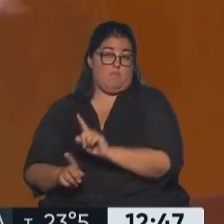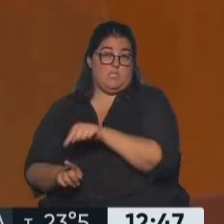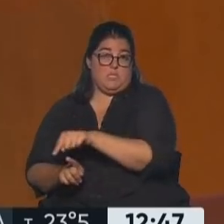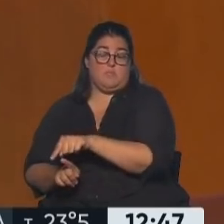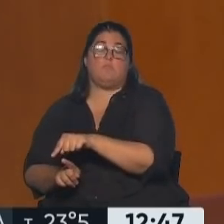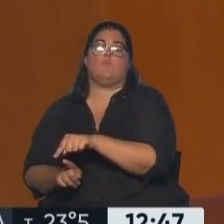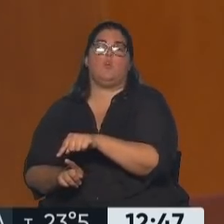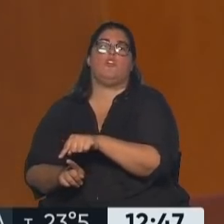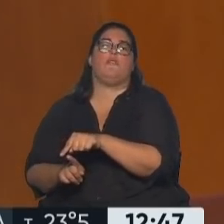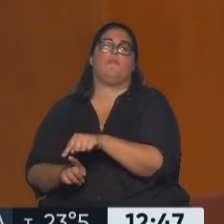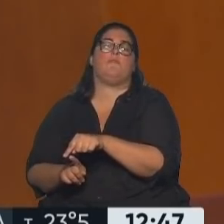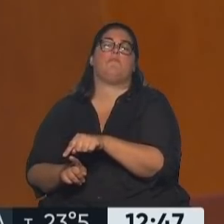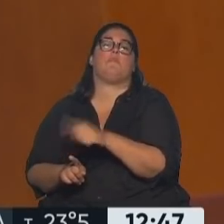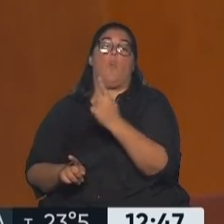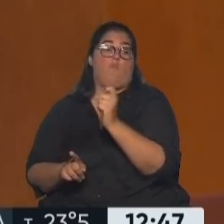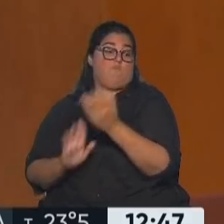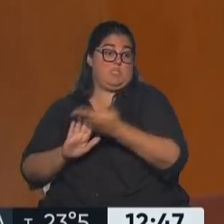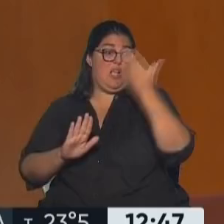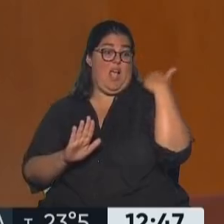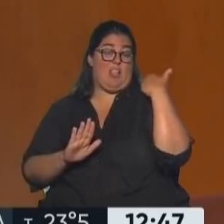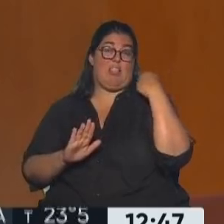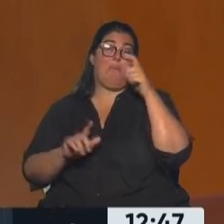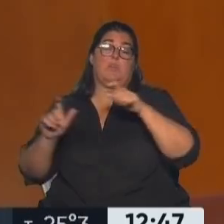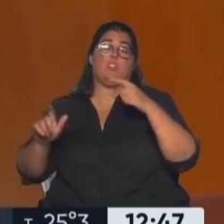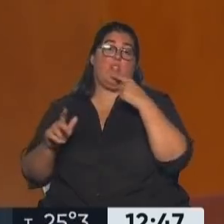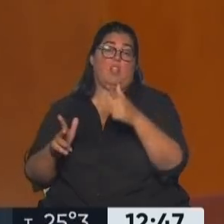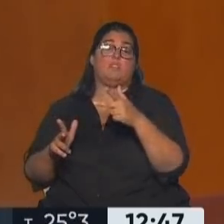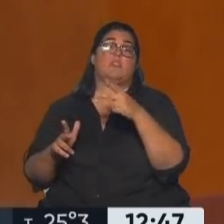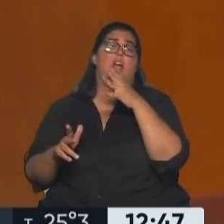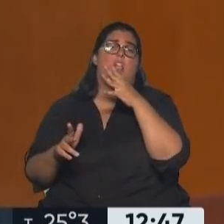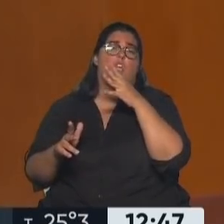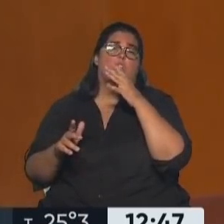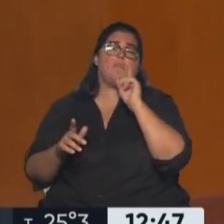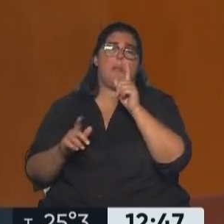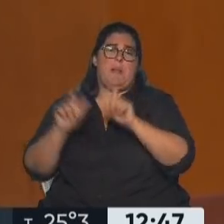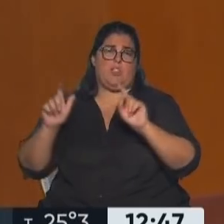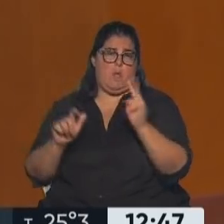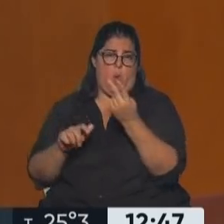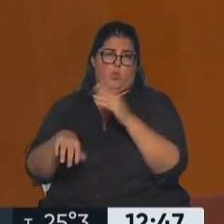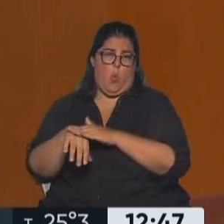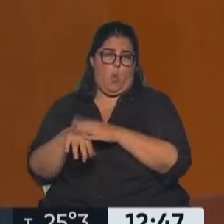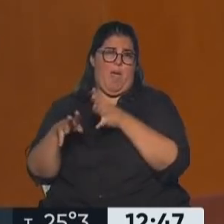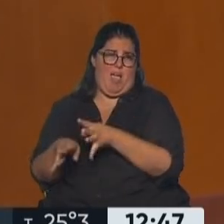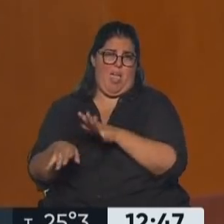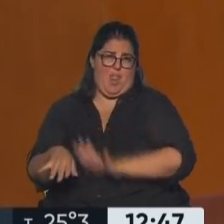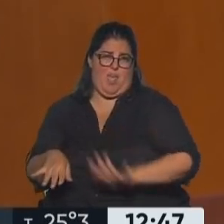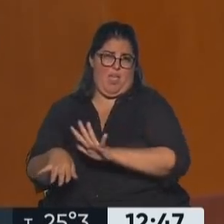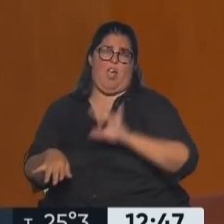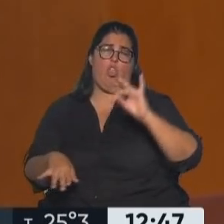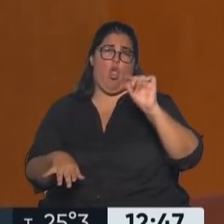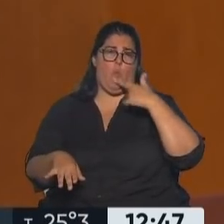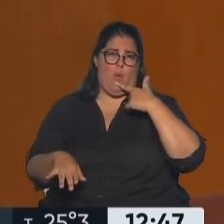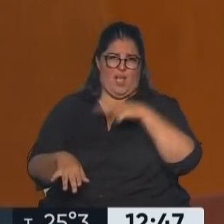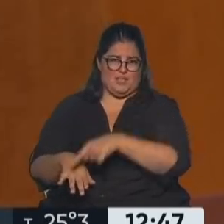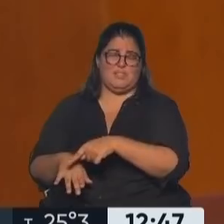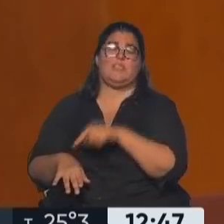que hasta, digamos, un mes atrás habían muerto al menos 14.000 personas en esta guerra, en esta región donde ahora Putin dice